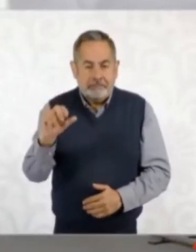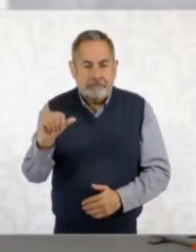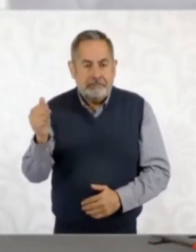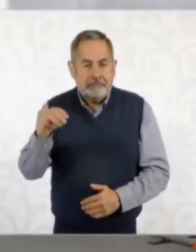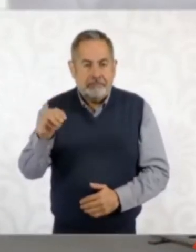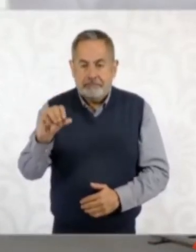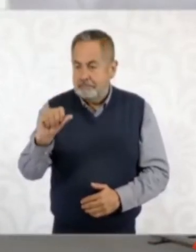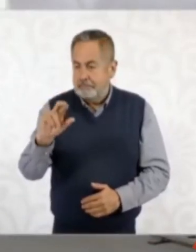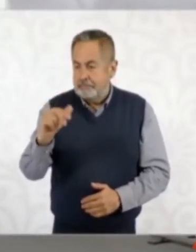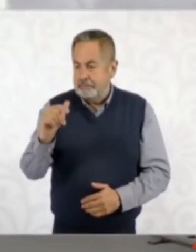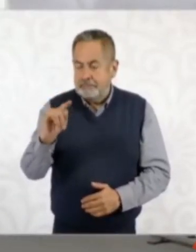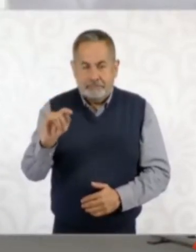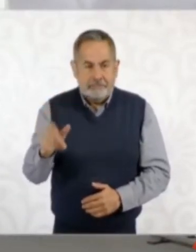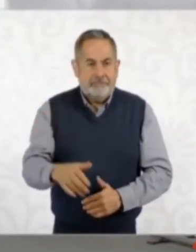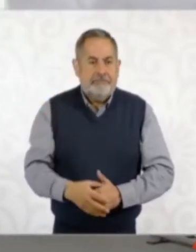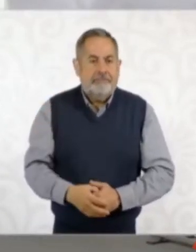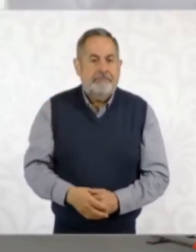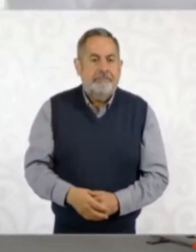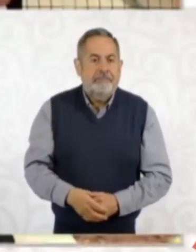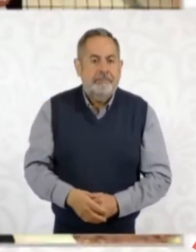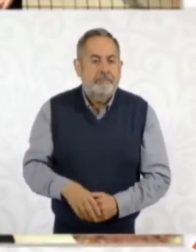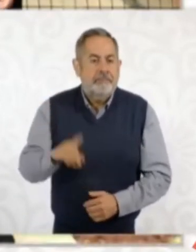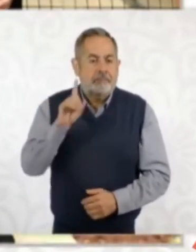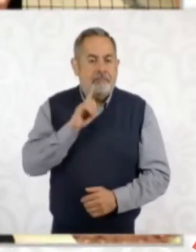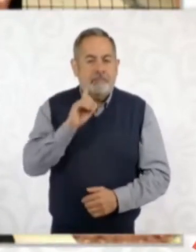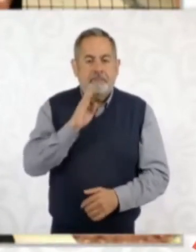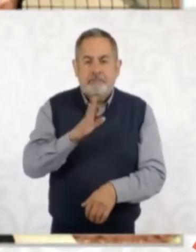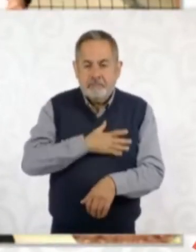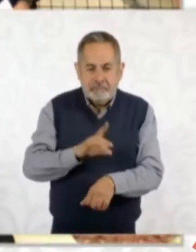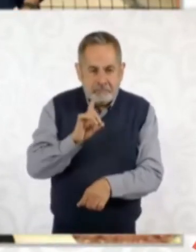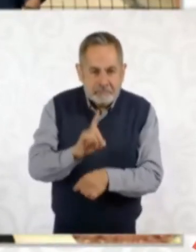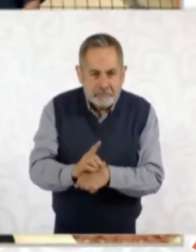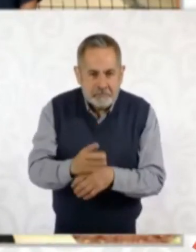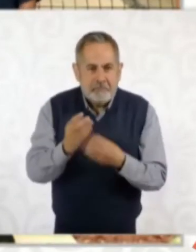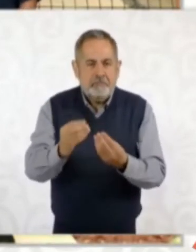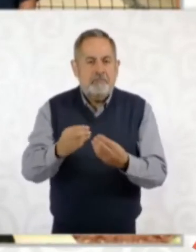presidenta. Te saludamos aquí con mucho cariño desde Cuautla, Morelos.